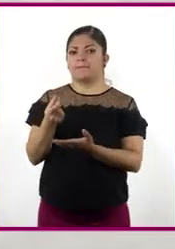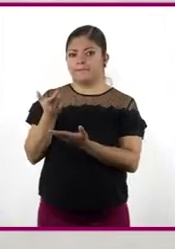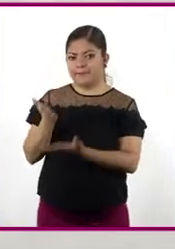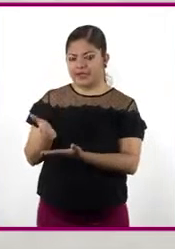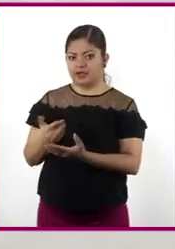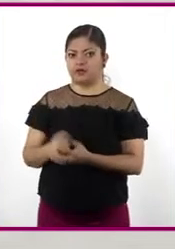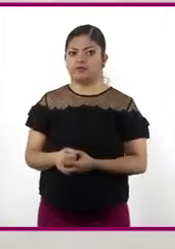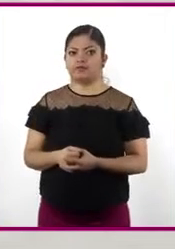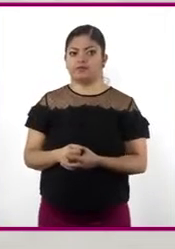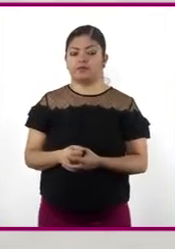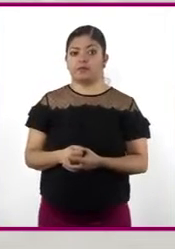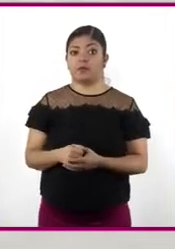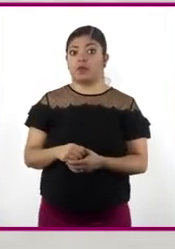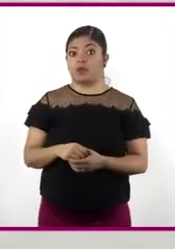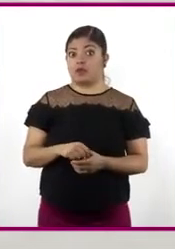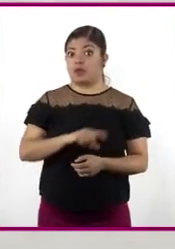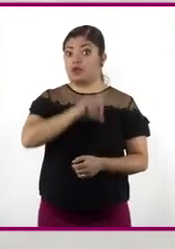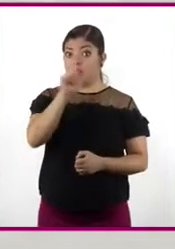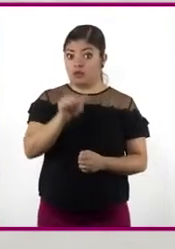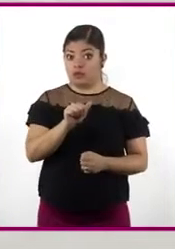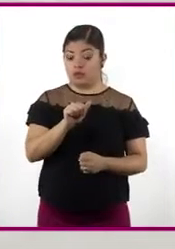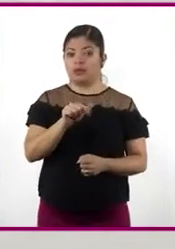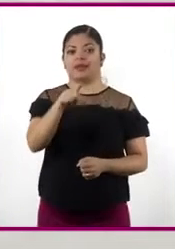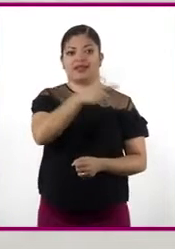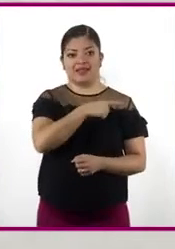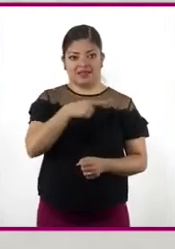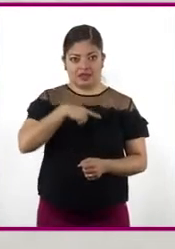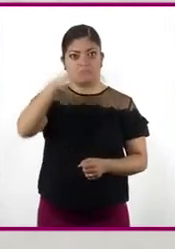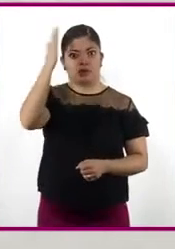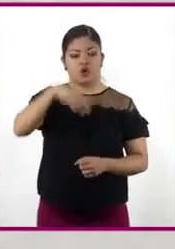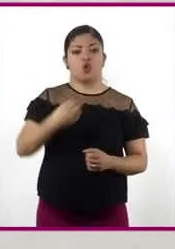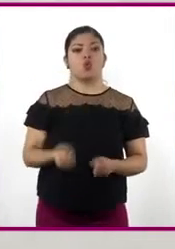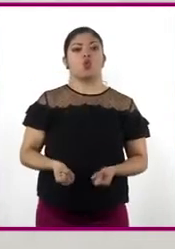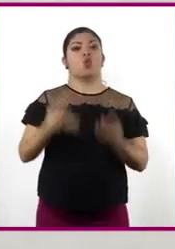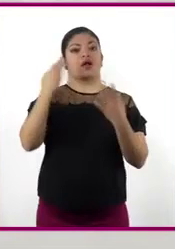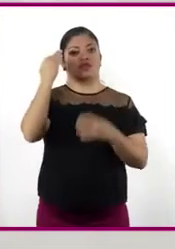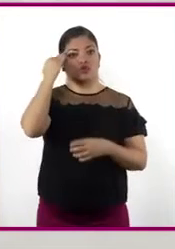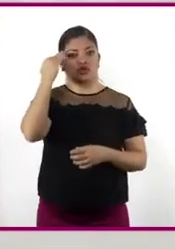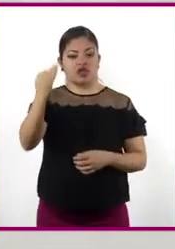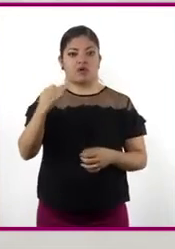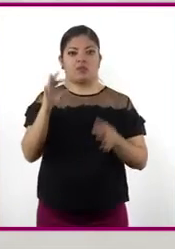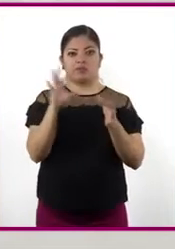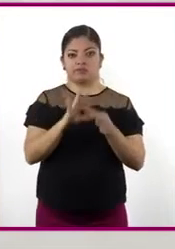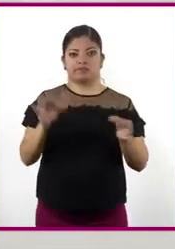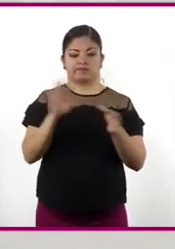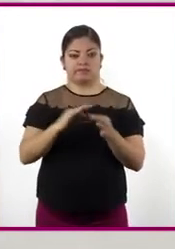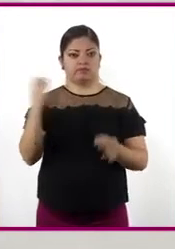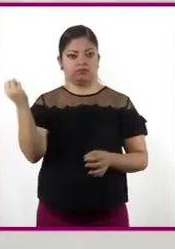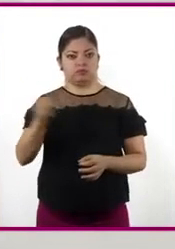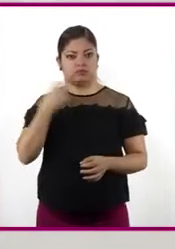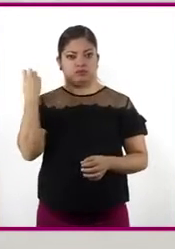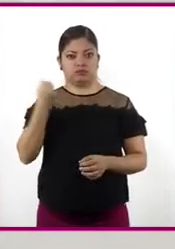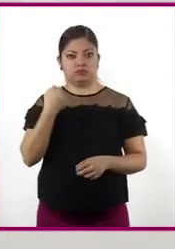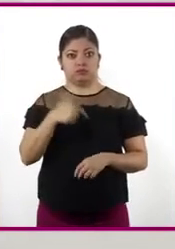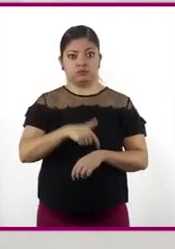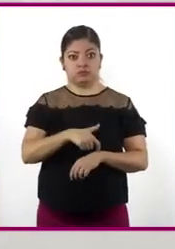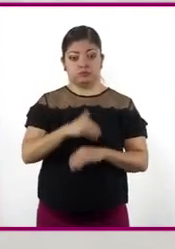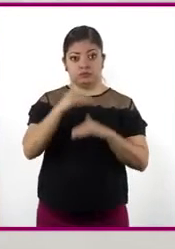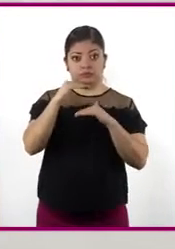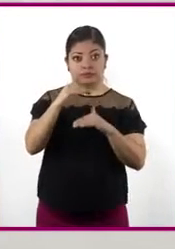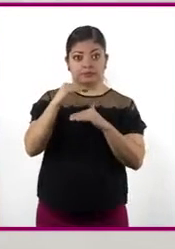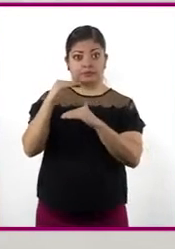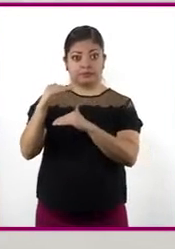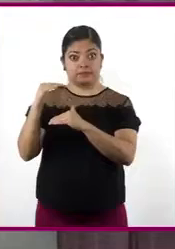Finalmente, hay que tener en cuenta la duración, es decir, de cuánto tiempo disponemos para